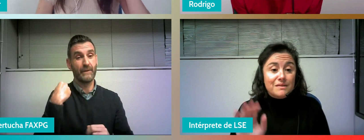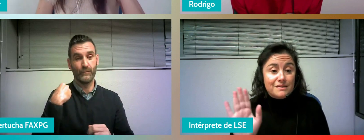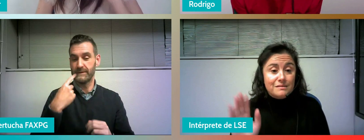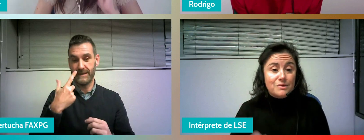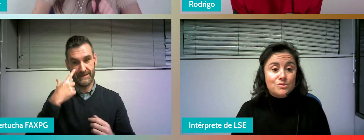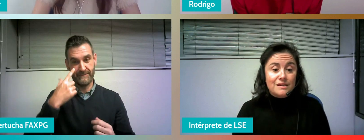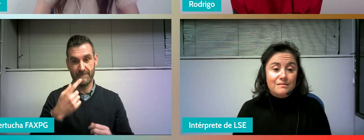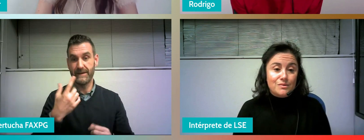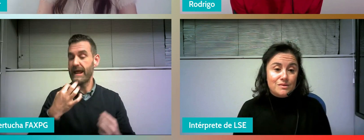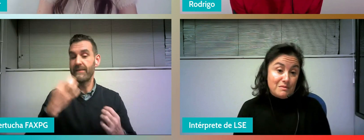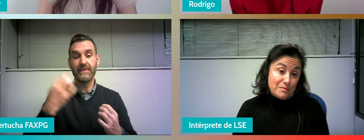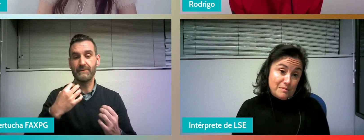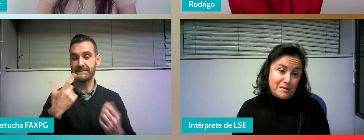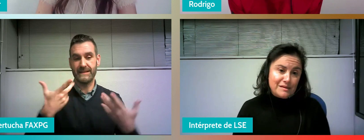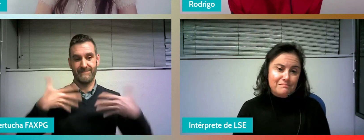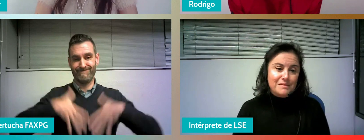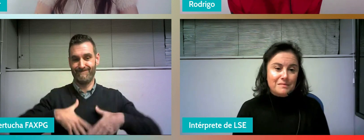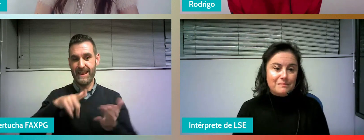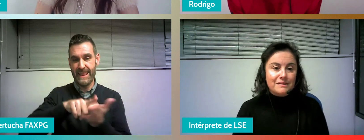que